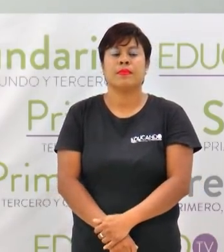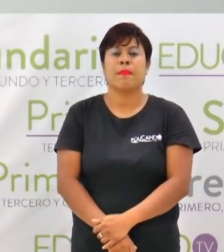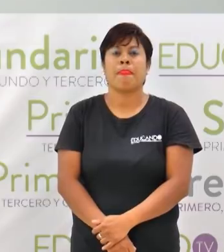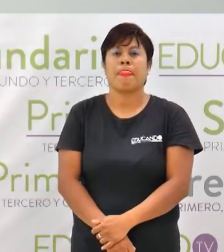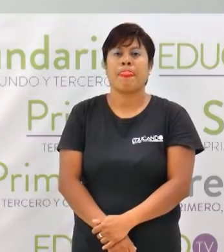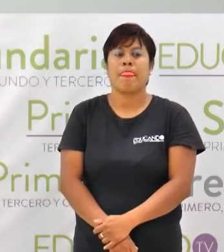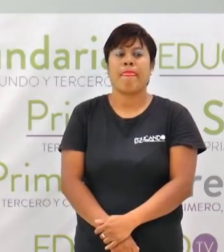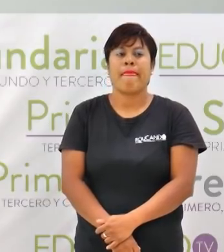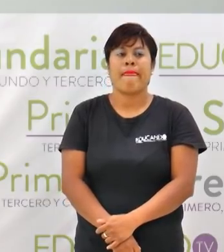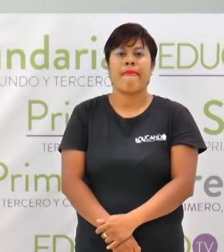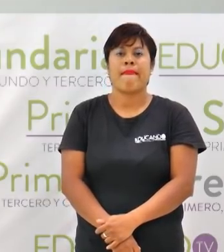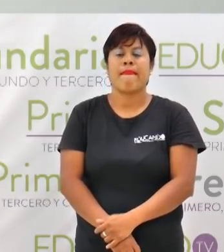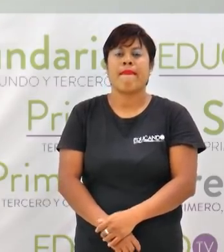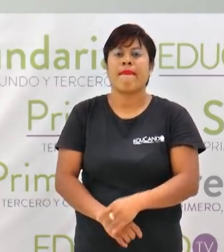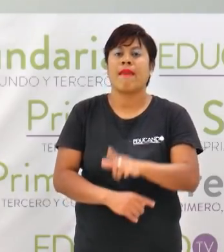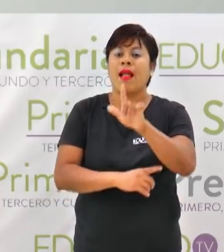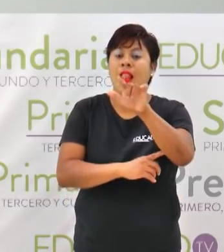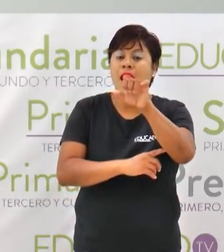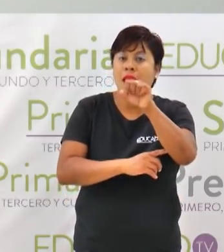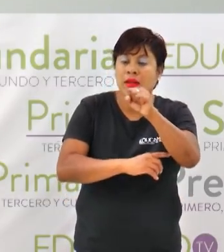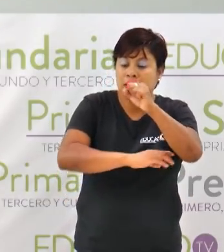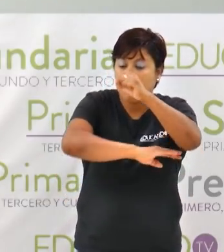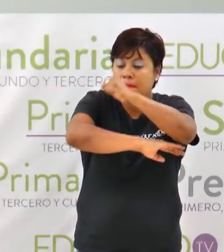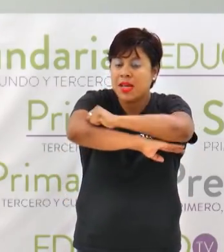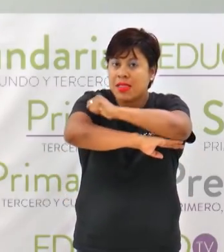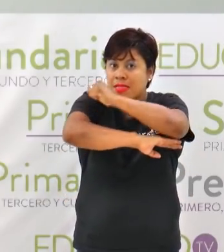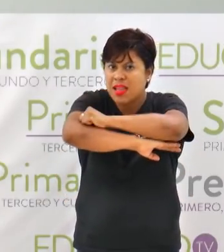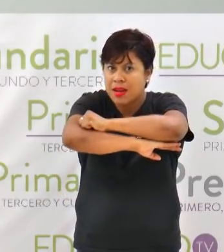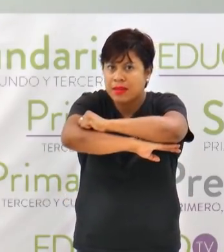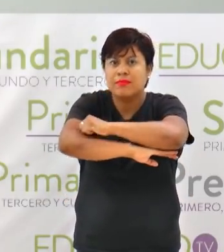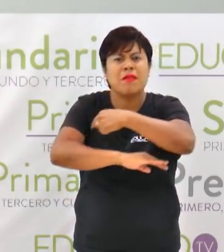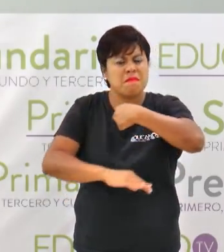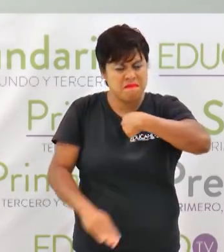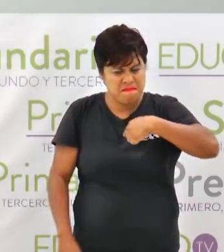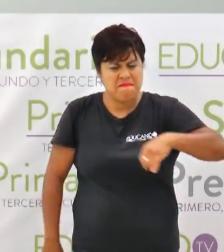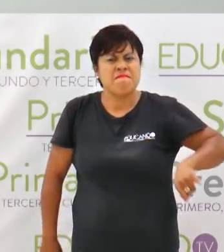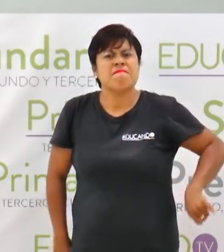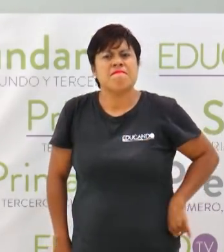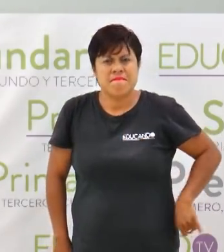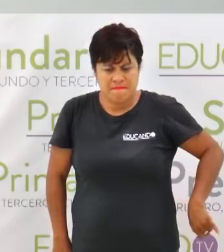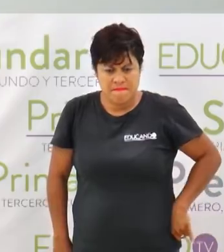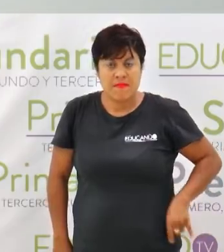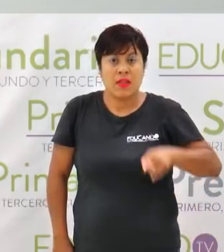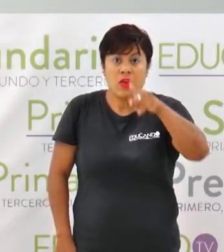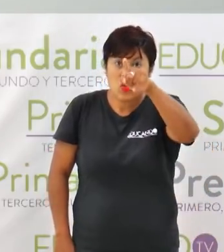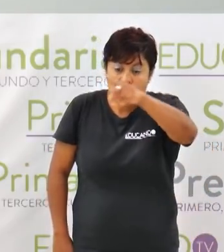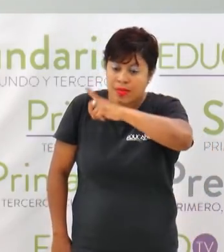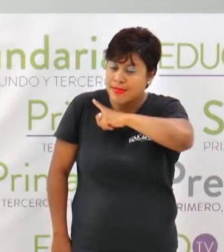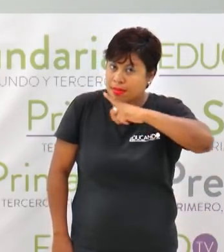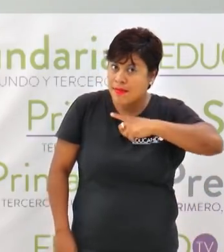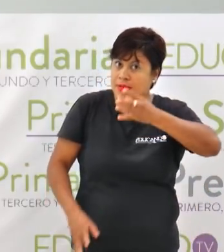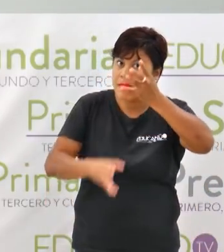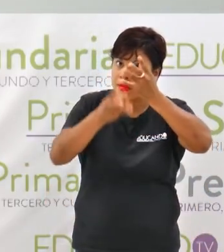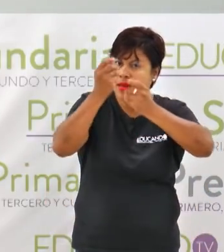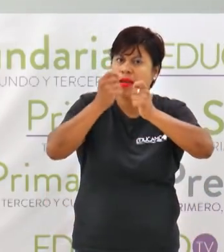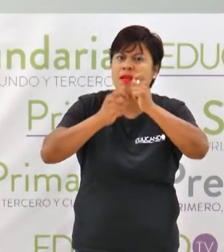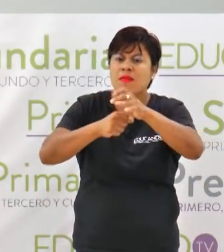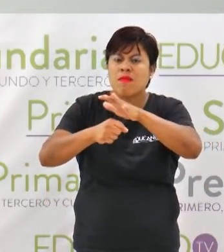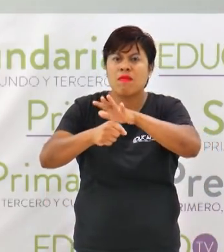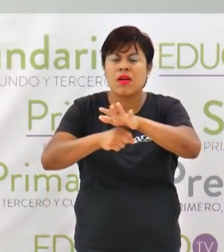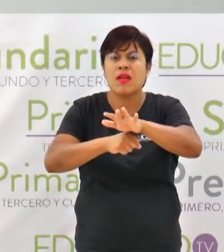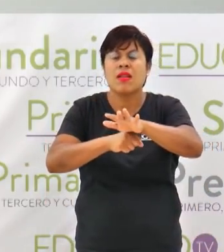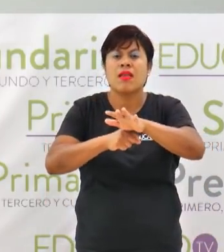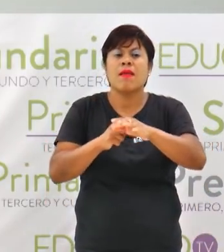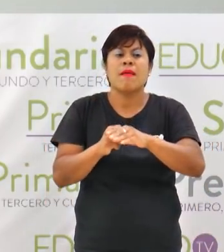las ventajas. Me interesa mucho que tú sepas cuáles son las